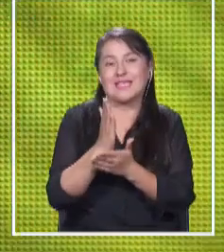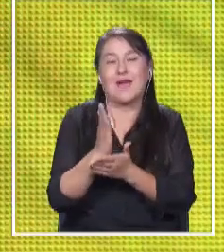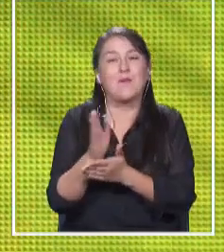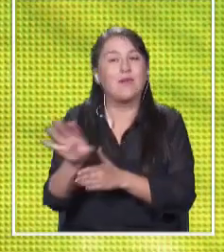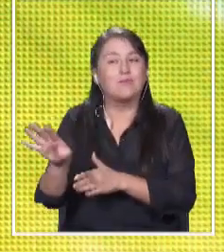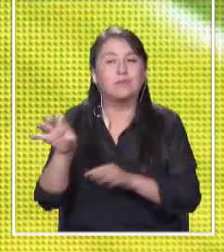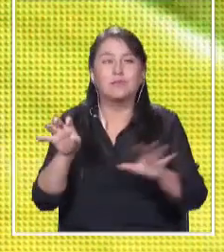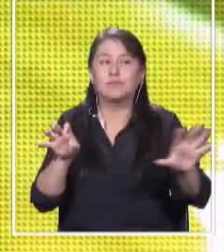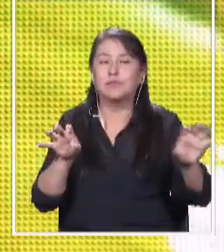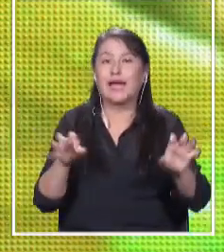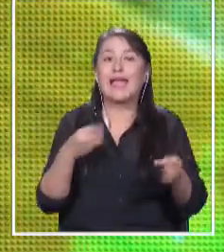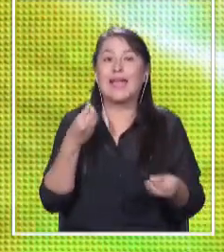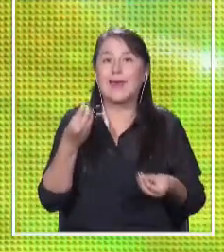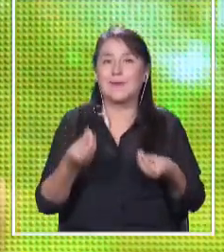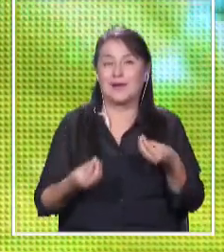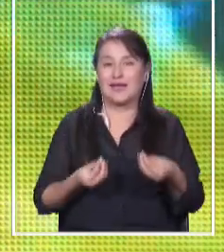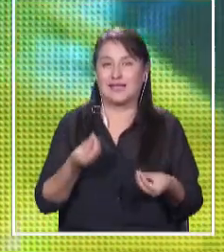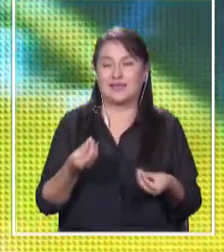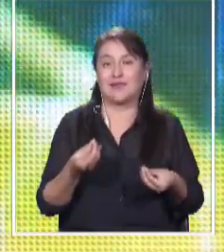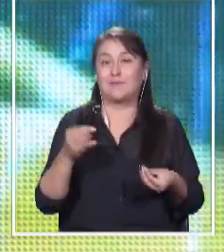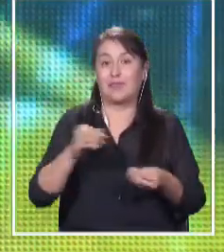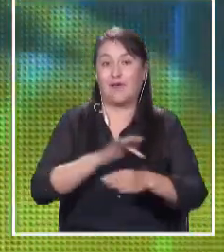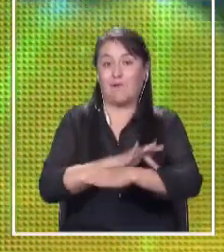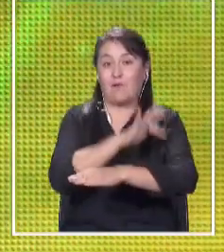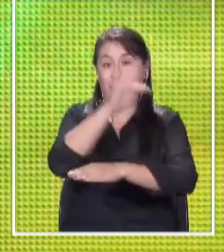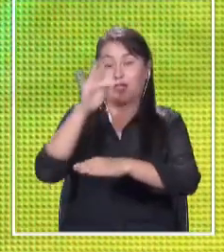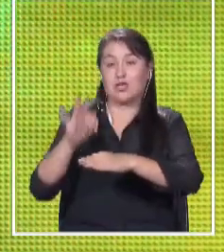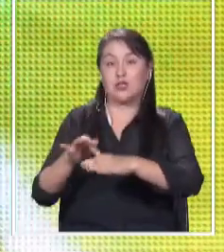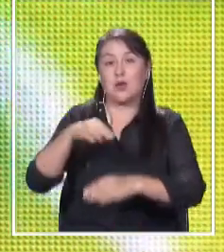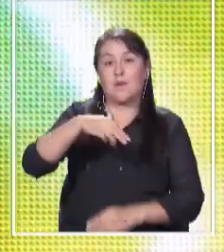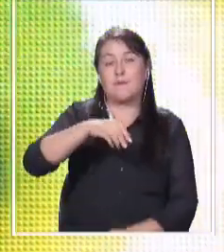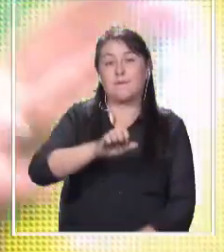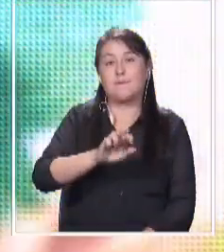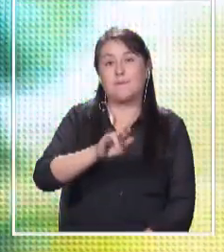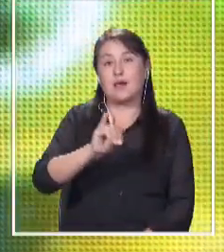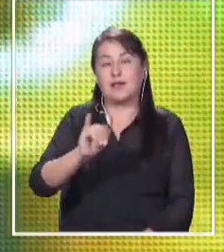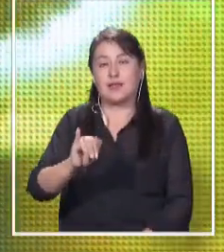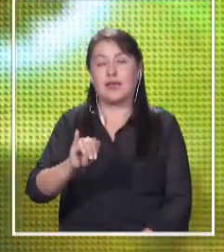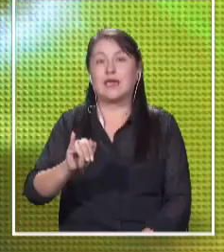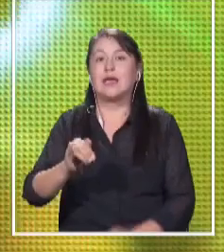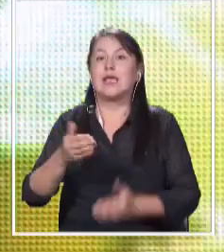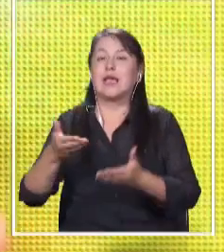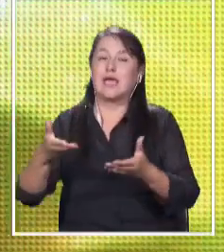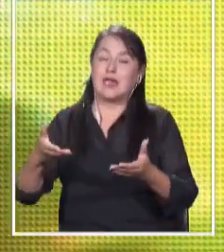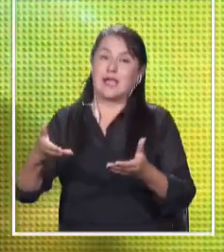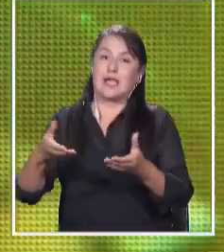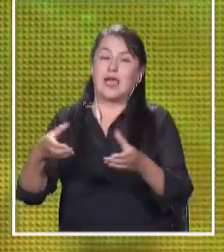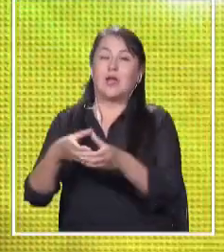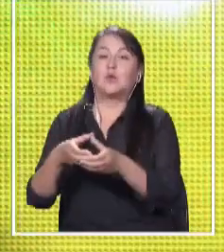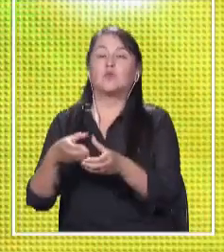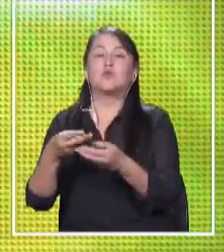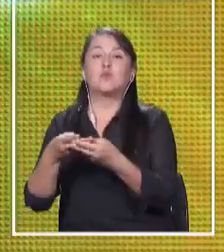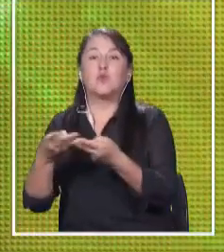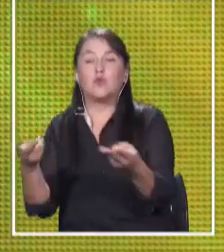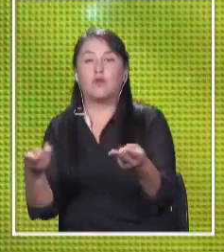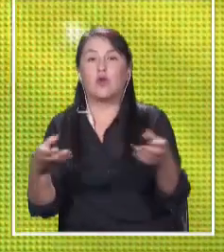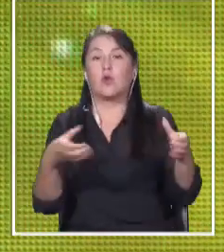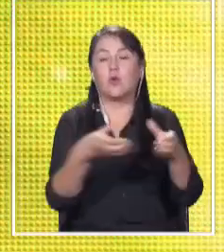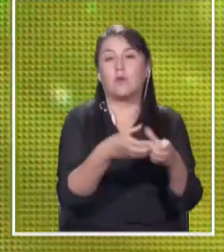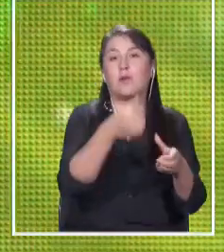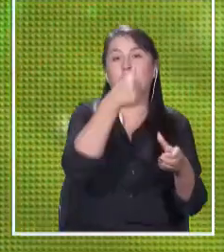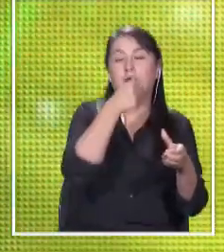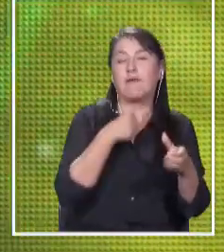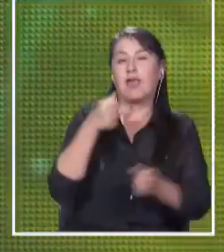¿no? En este caso, desde Fundación MERI, junto al Ministerio de Medio Ambiente y el sector tanto público como privado, llevamos varios